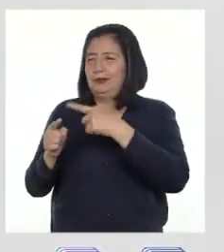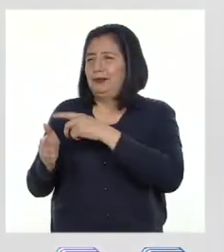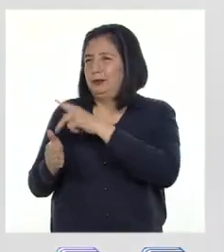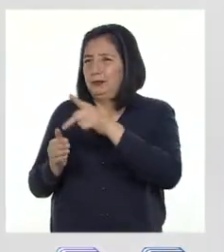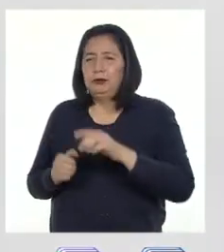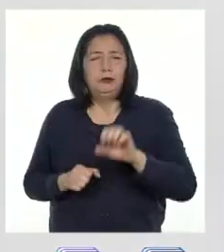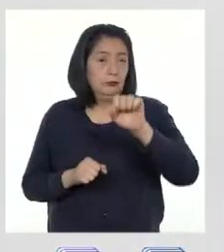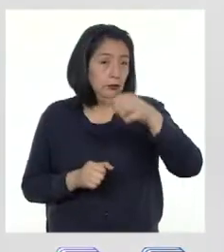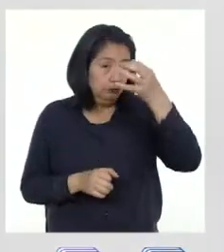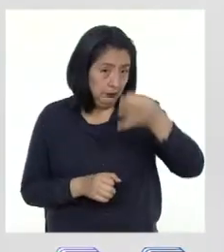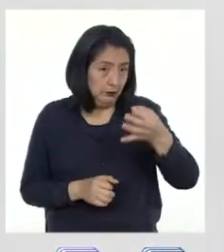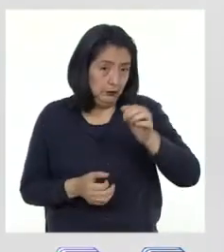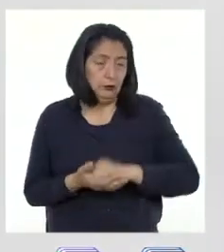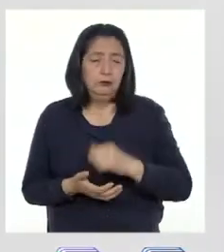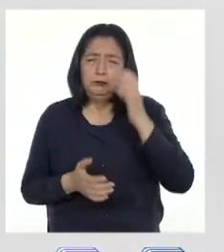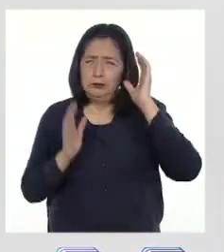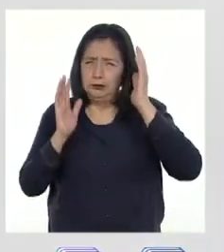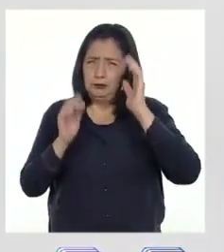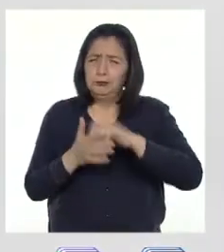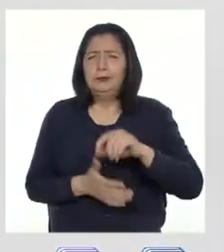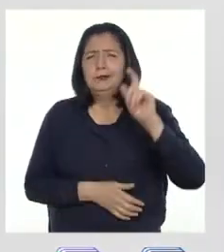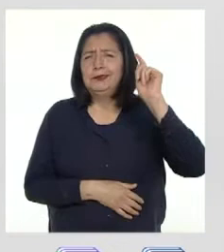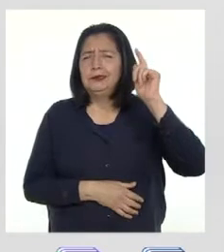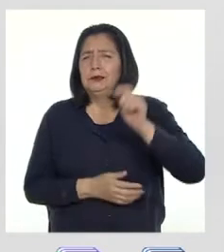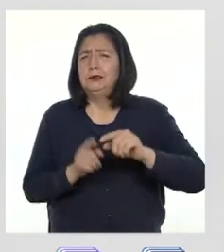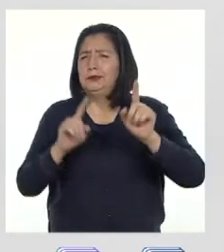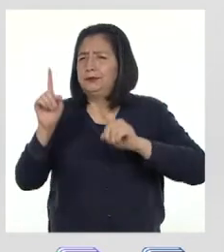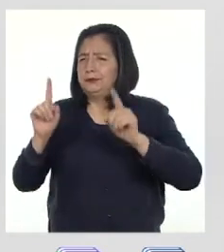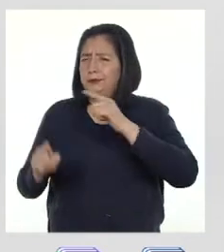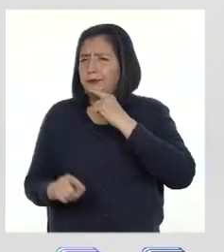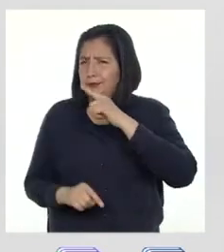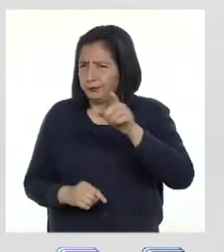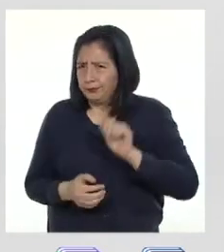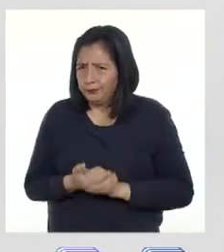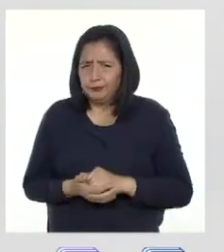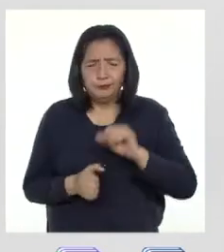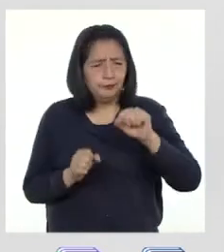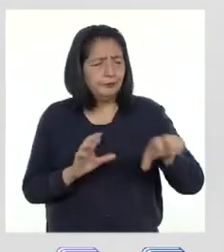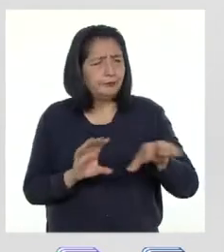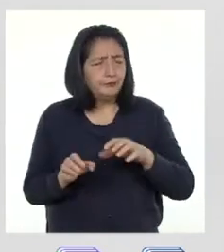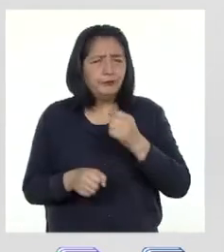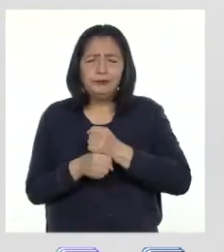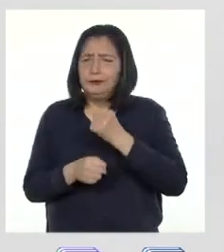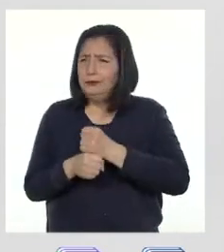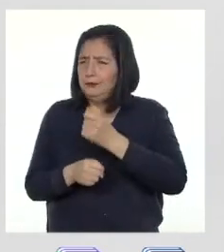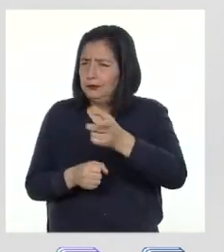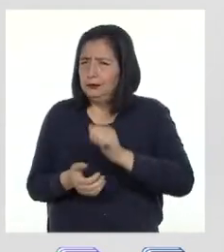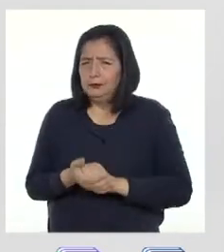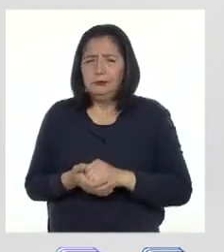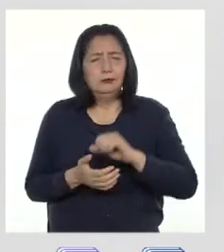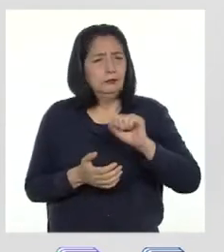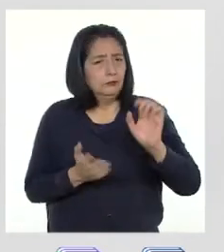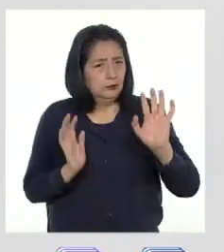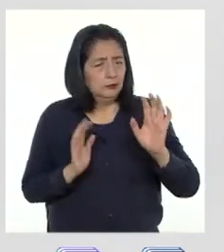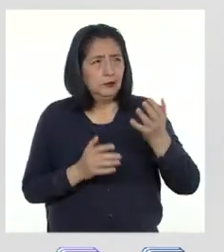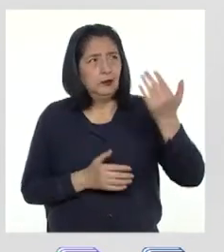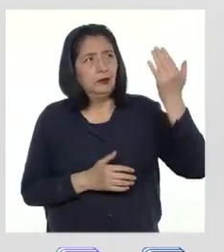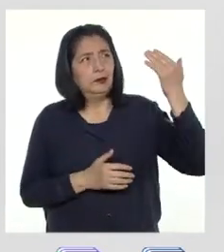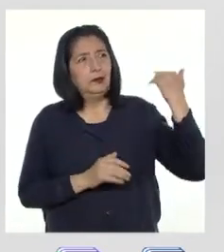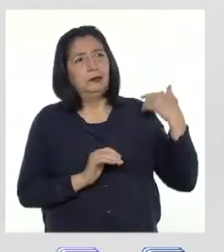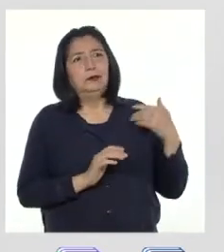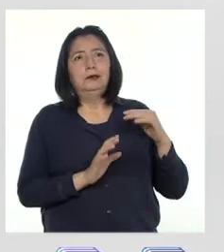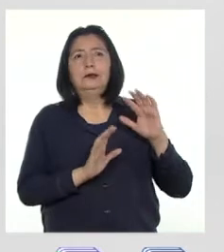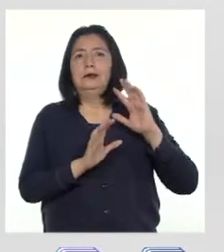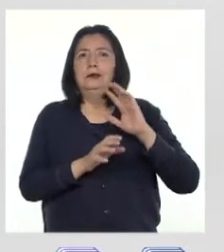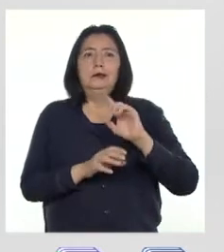Muy cierto, por eso escucharemos los testimonios de algunas mujeres que realizan actividades que hace unas décadas